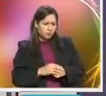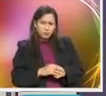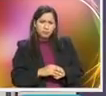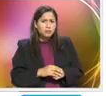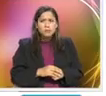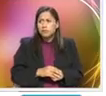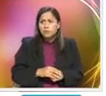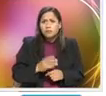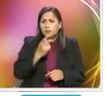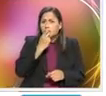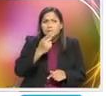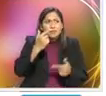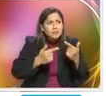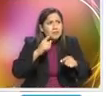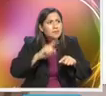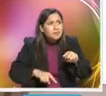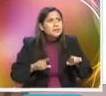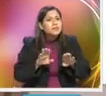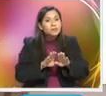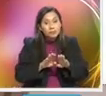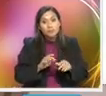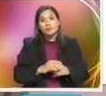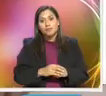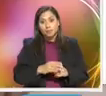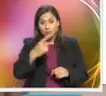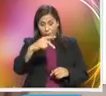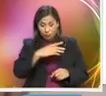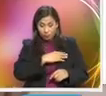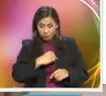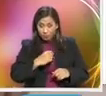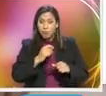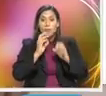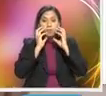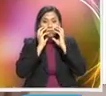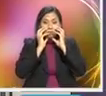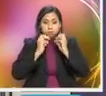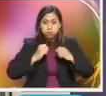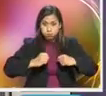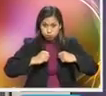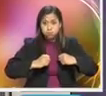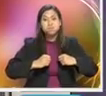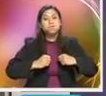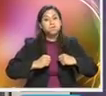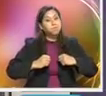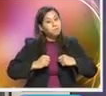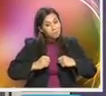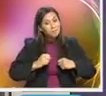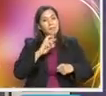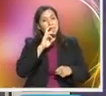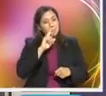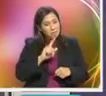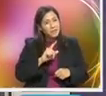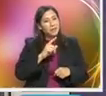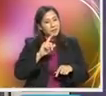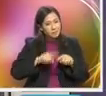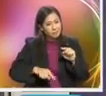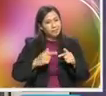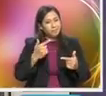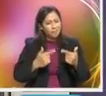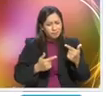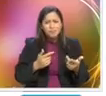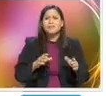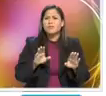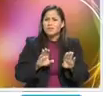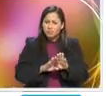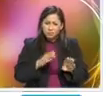están diciendo que quite la leche, ¿cómo? Bueno, si tu hijo está empezando a tener obesidad, estos son el tipo de prácticas sanas que tenemos que hacer. Pero ¿cómo nos podemos